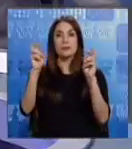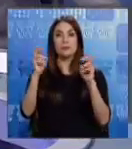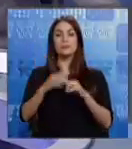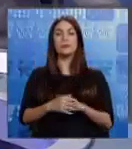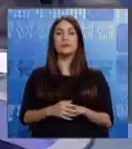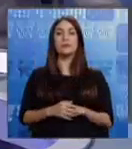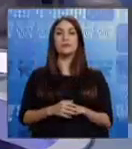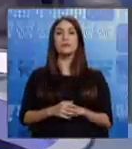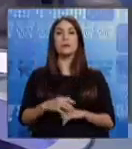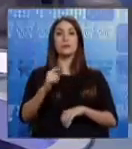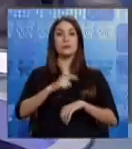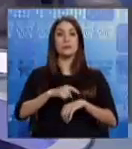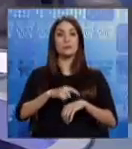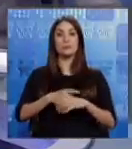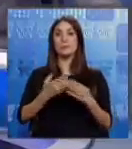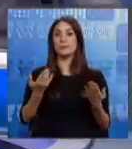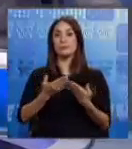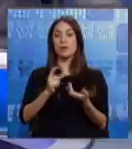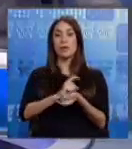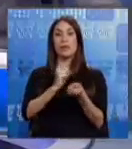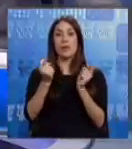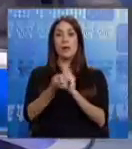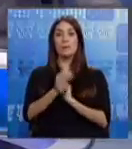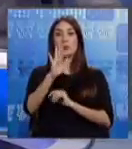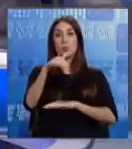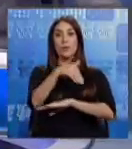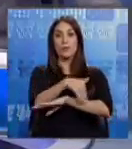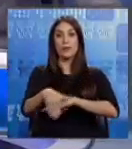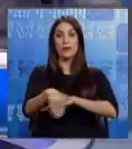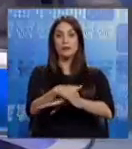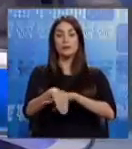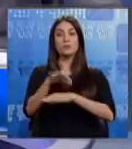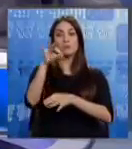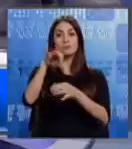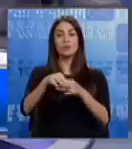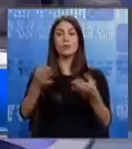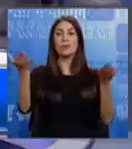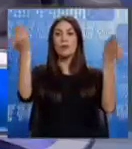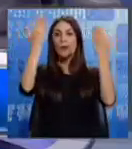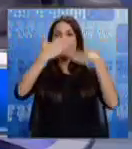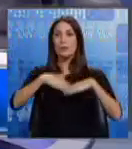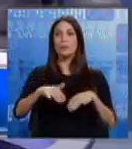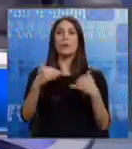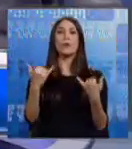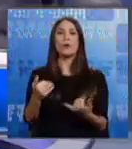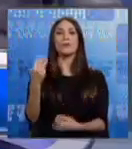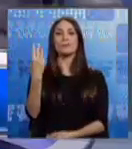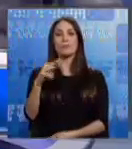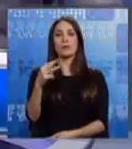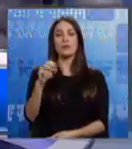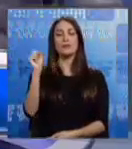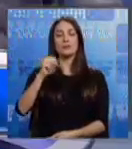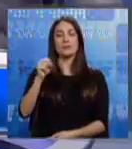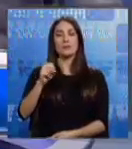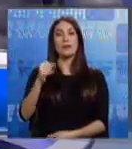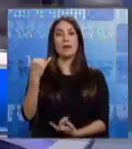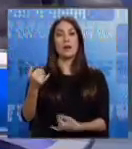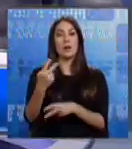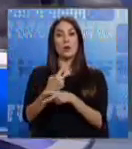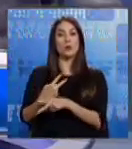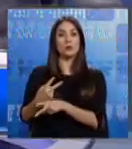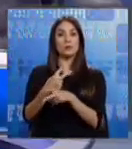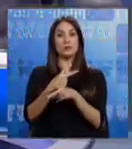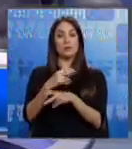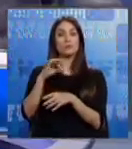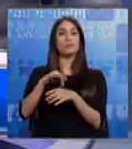Atención, el plazo para solicitar el cambio de domicilio para las próximas elecciones culminó este miércoles. Sí, el titular del Consejo Nacional